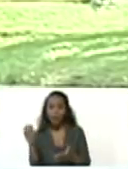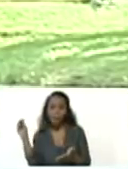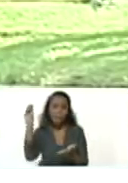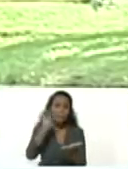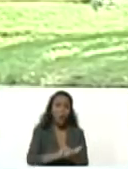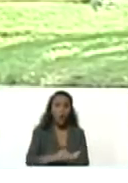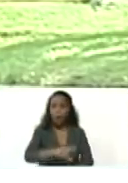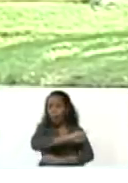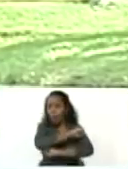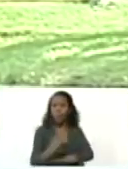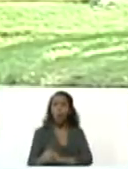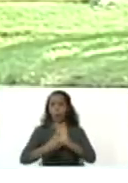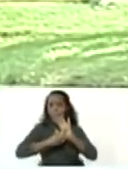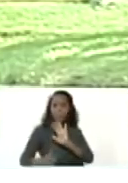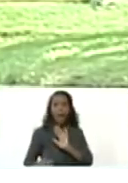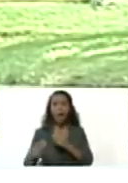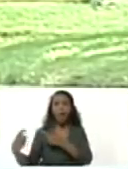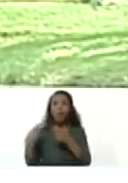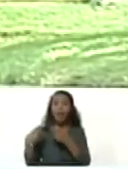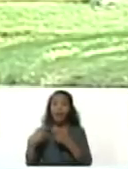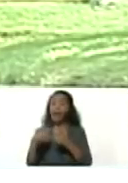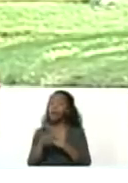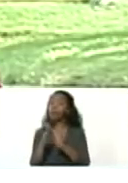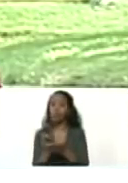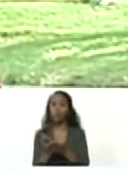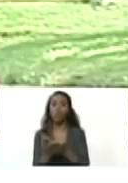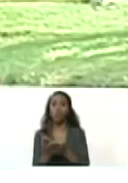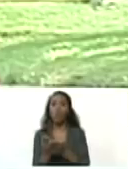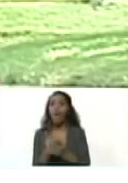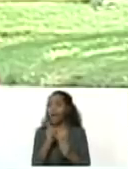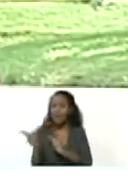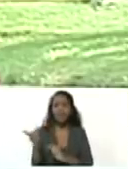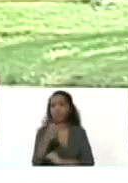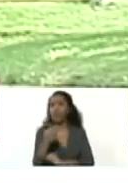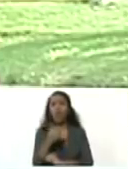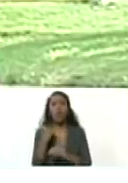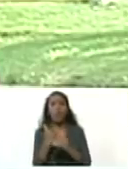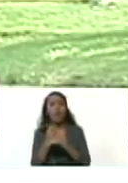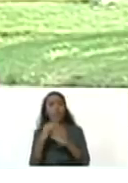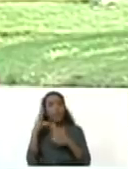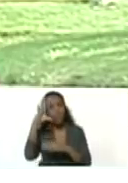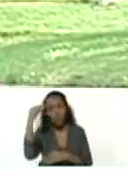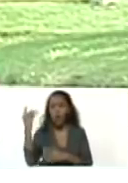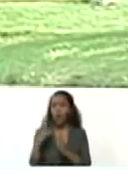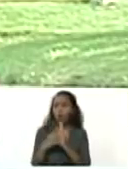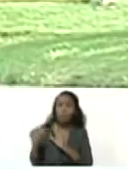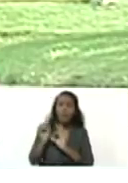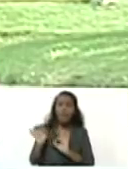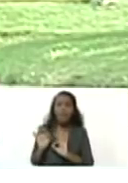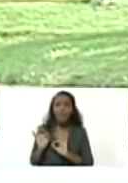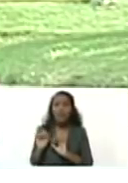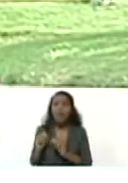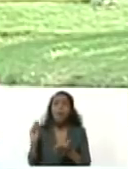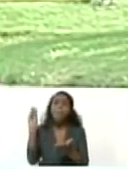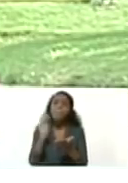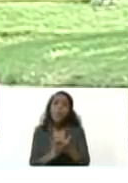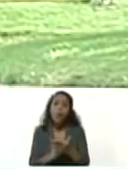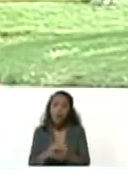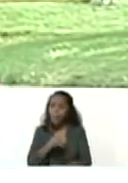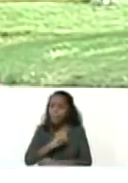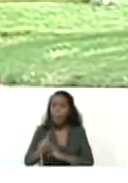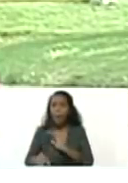dictaduras o guerras en el mundo. Ese no es Cristo. que impone dictaduras, que persigue pueblos,